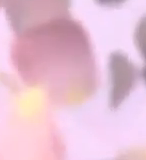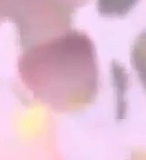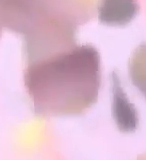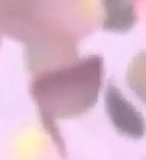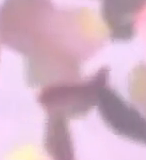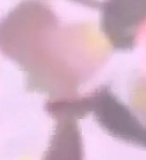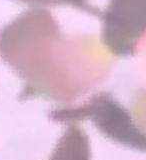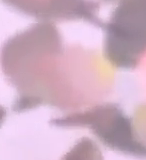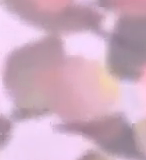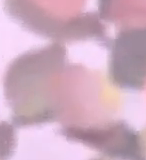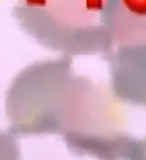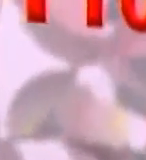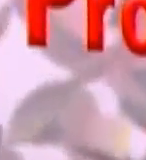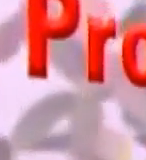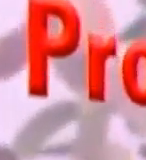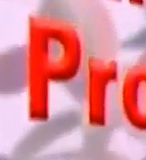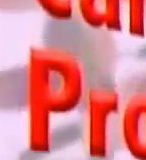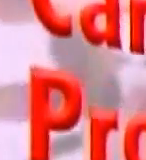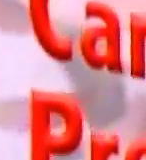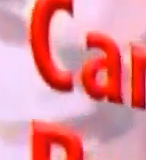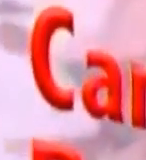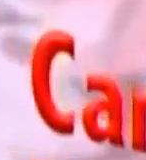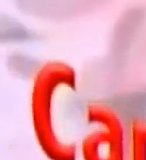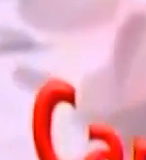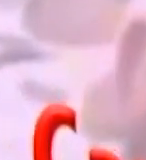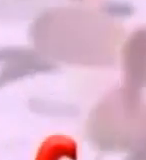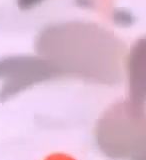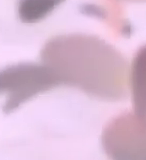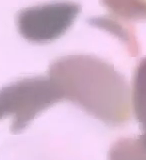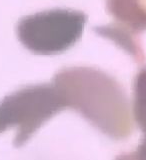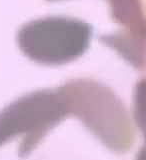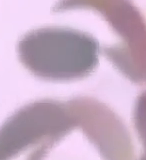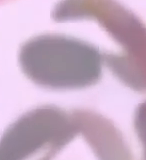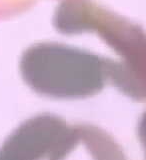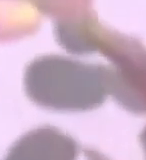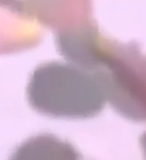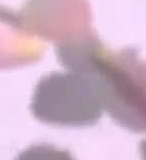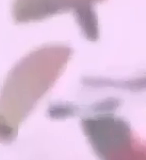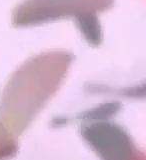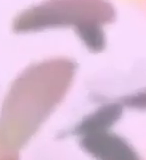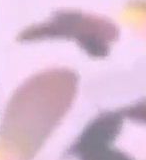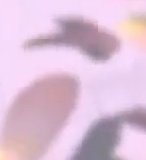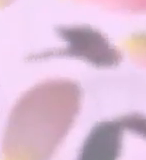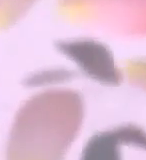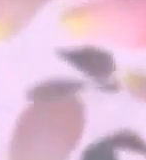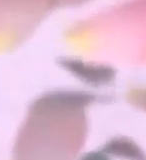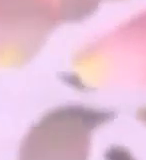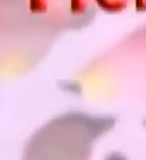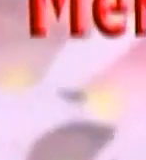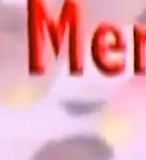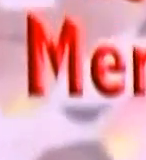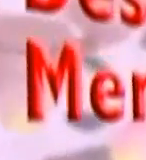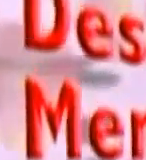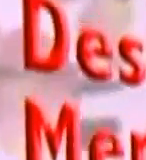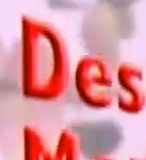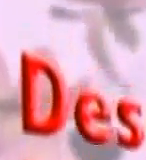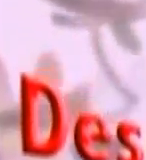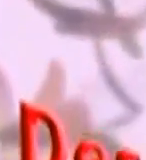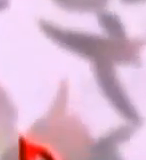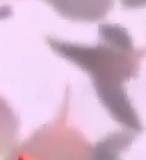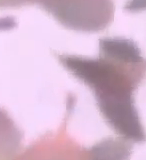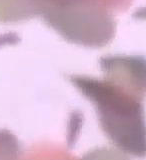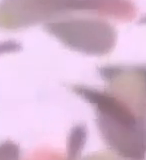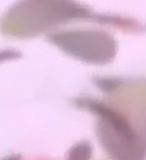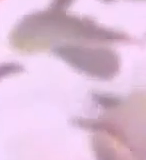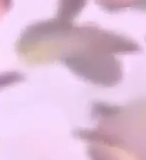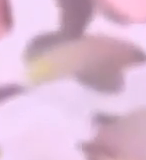cáncer es biopros y para las mujeres con sus desórdenes menstruales miomas y prevención